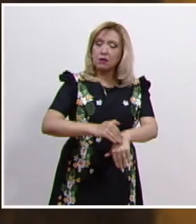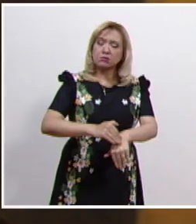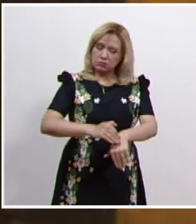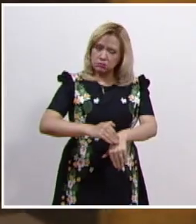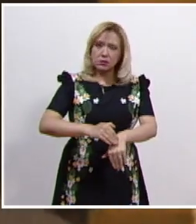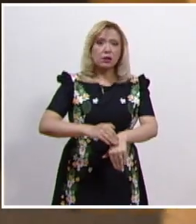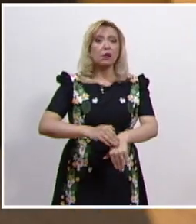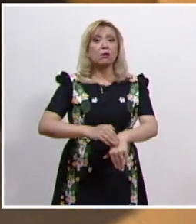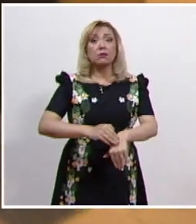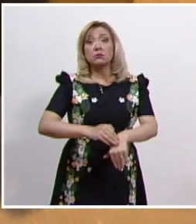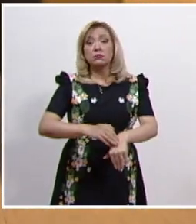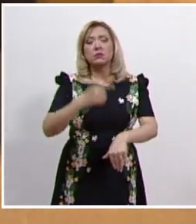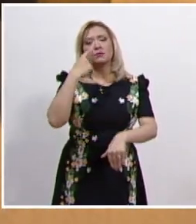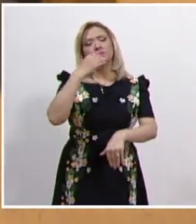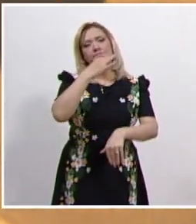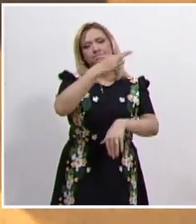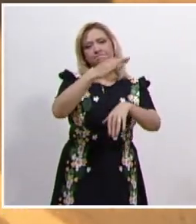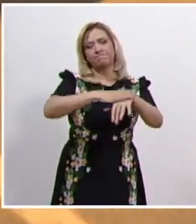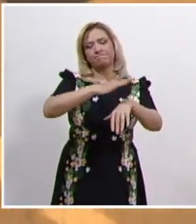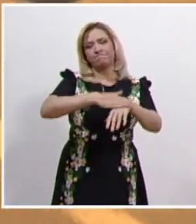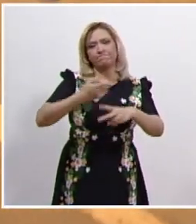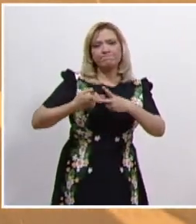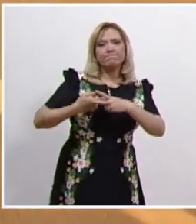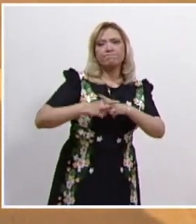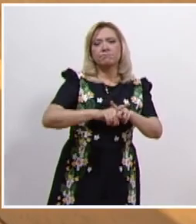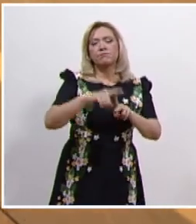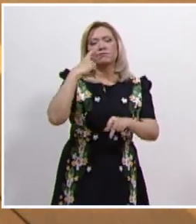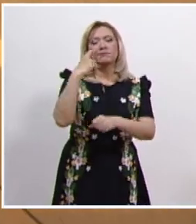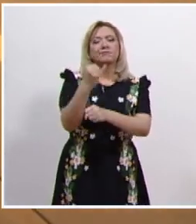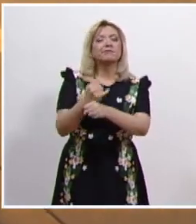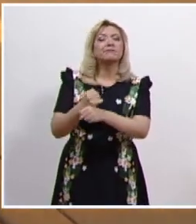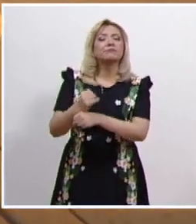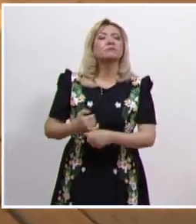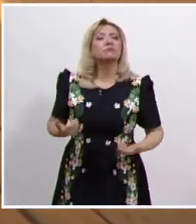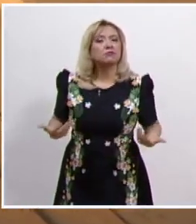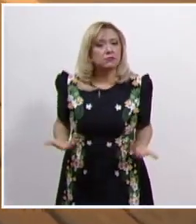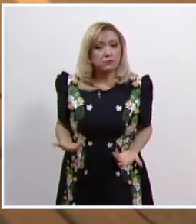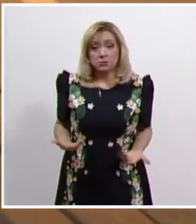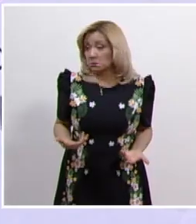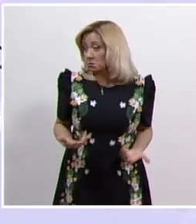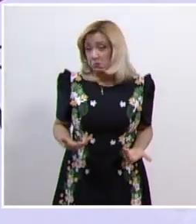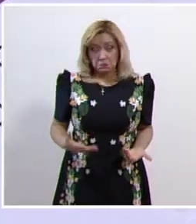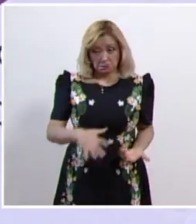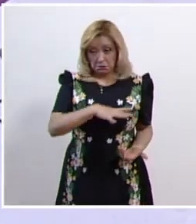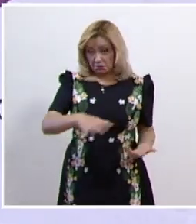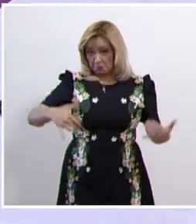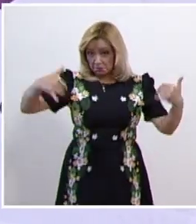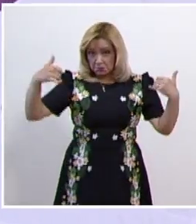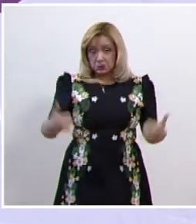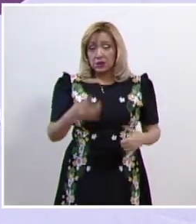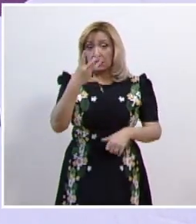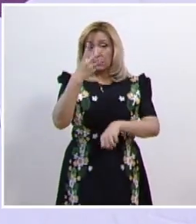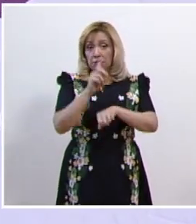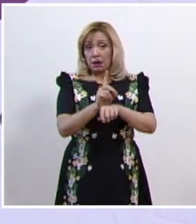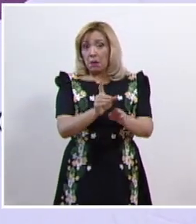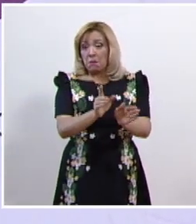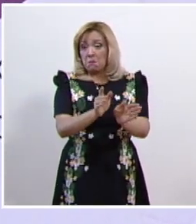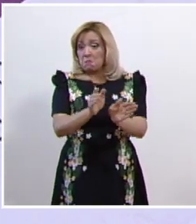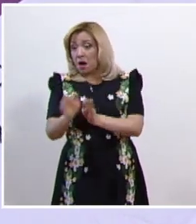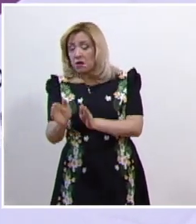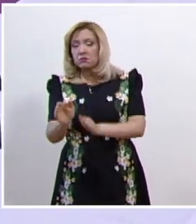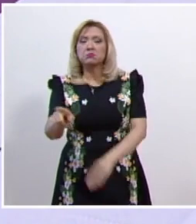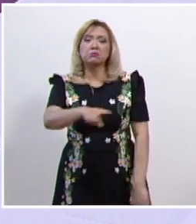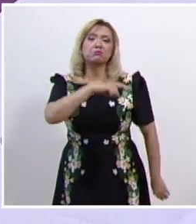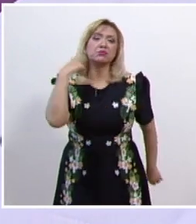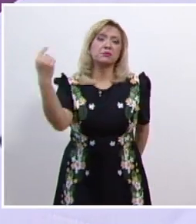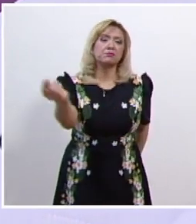una resolución que notifique el inicio del procedimiento de verificación. De no hacerlo y transcurridos 3 días más, operará la caducidad